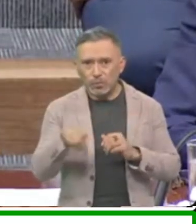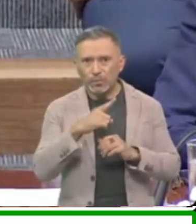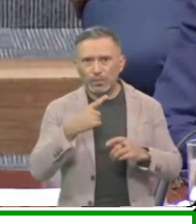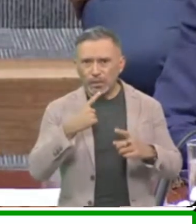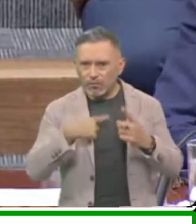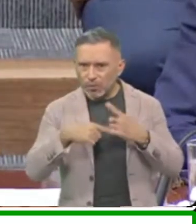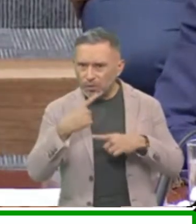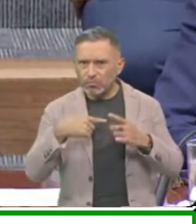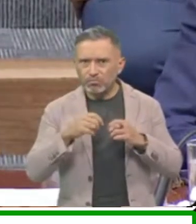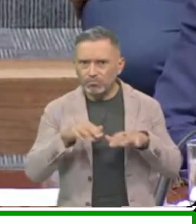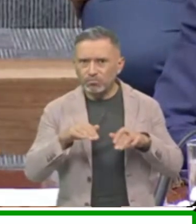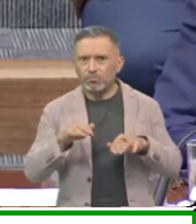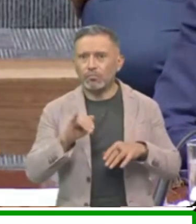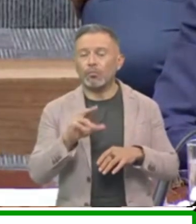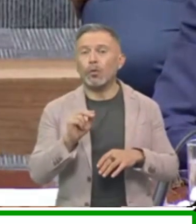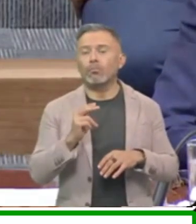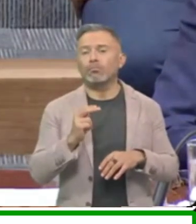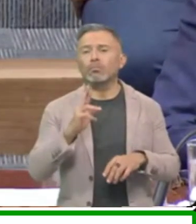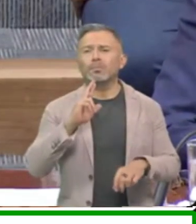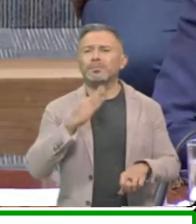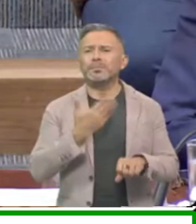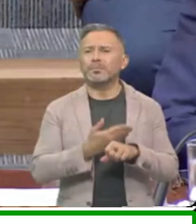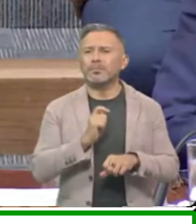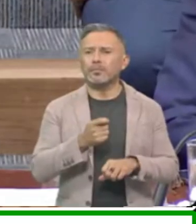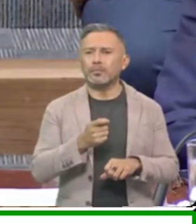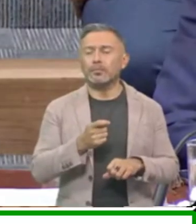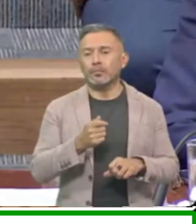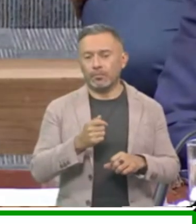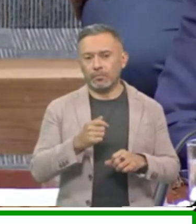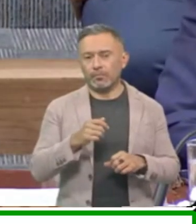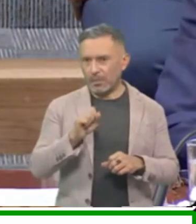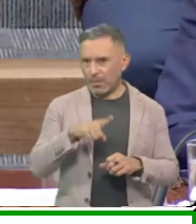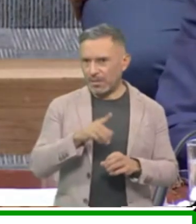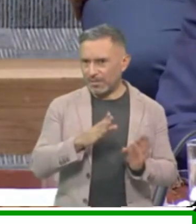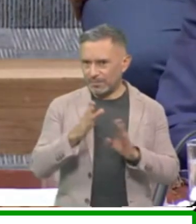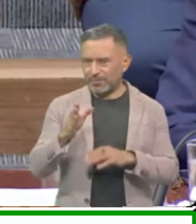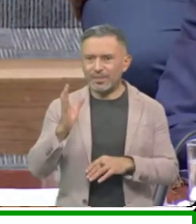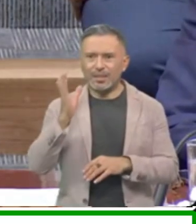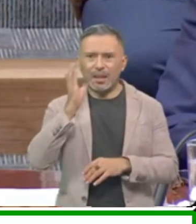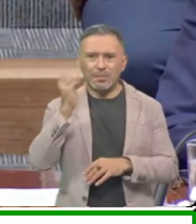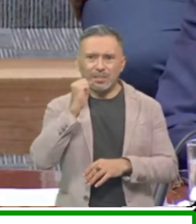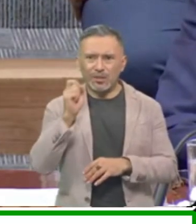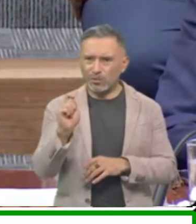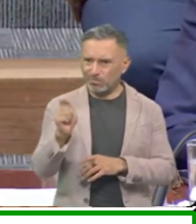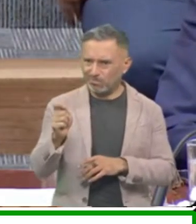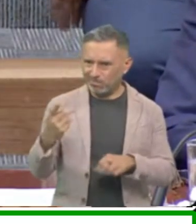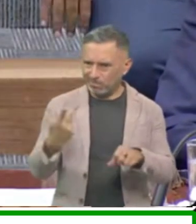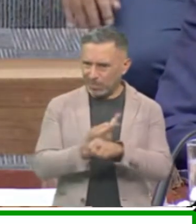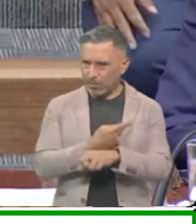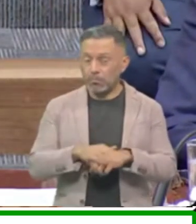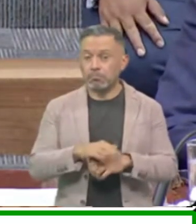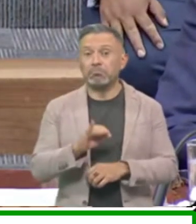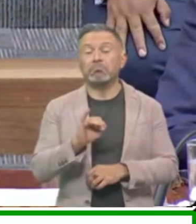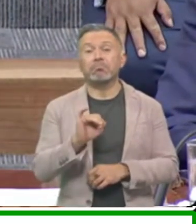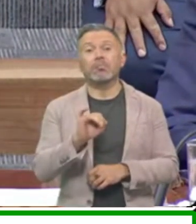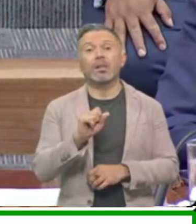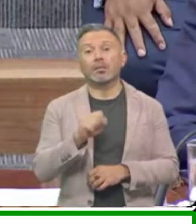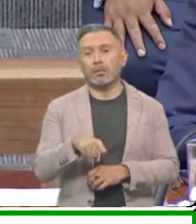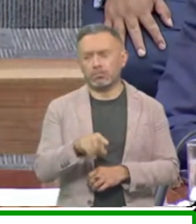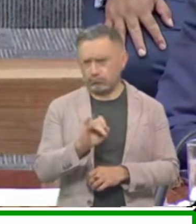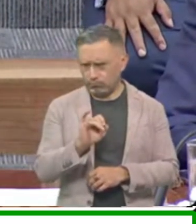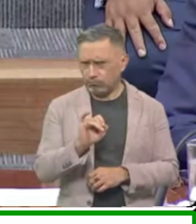caso, eso tendría que ver también con lo que pasa con senadores. Hay, por supuesto,